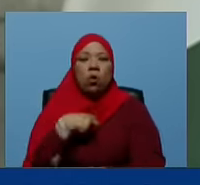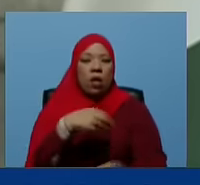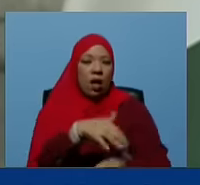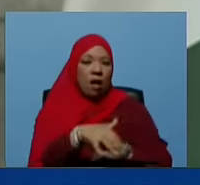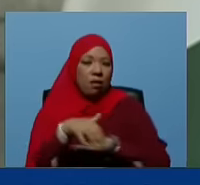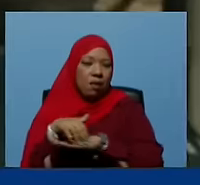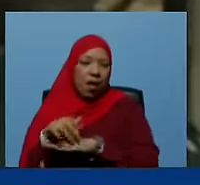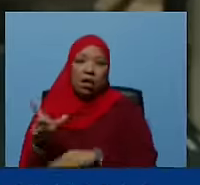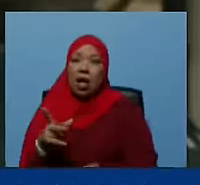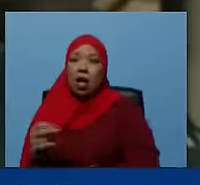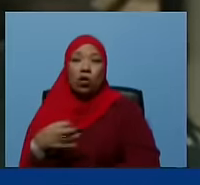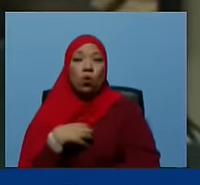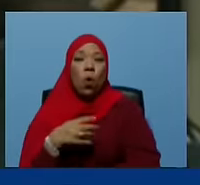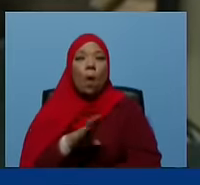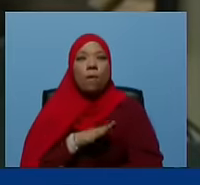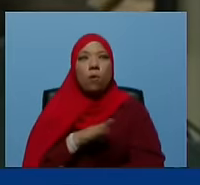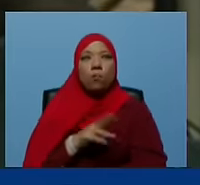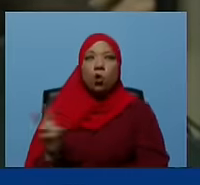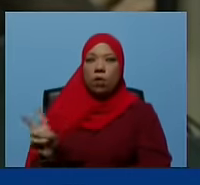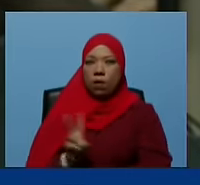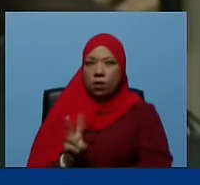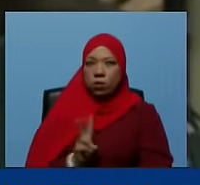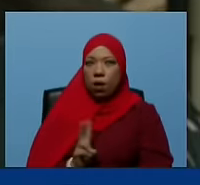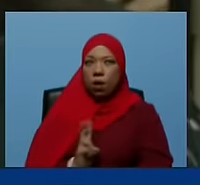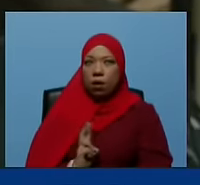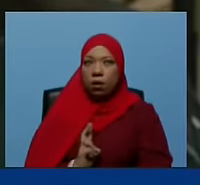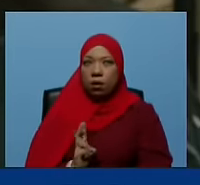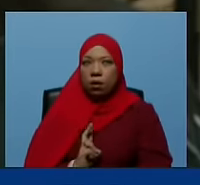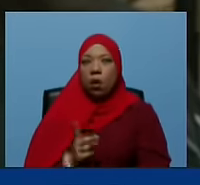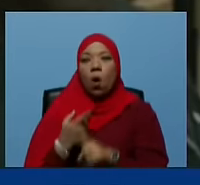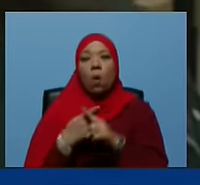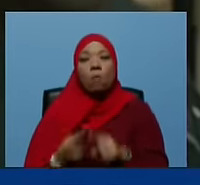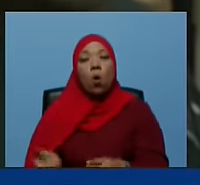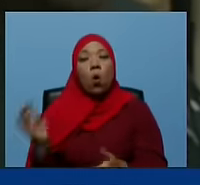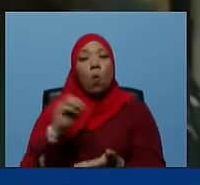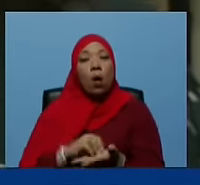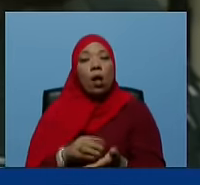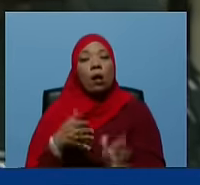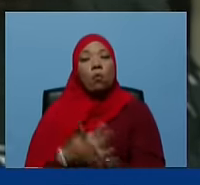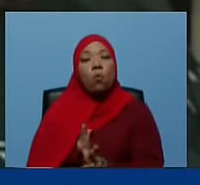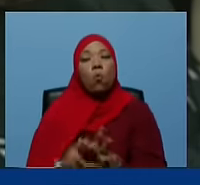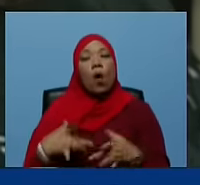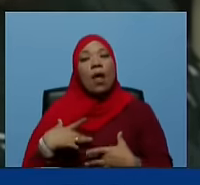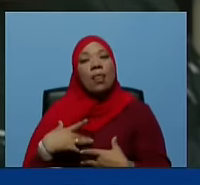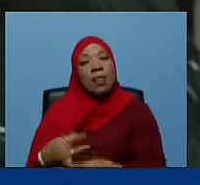Han intentado varias veces un zarpazo, pero todas las veces que lo han intentado,